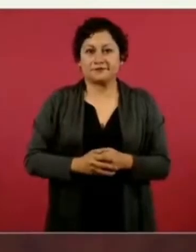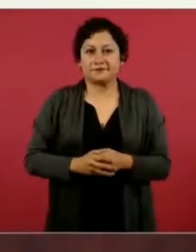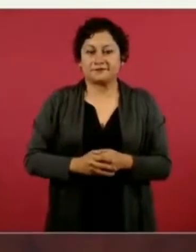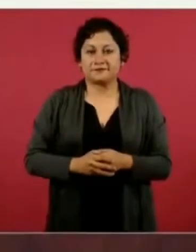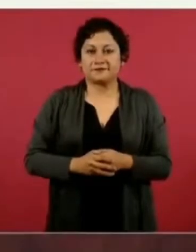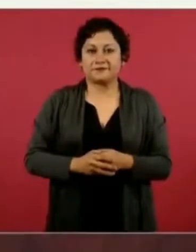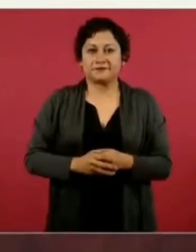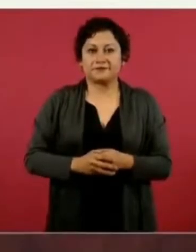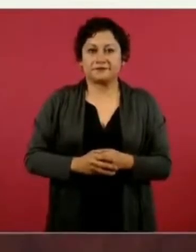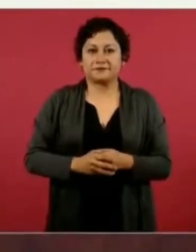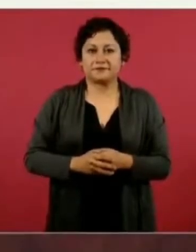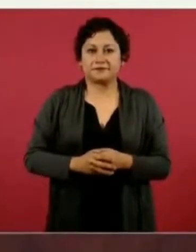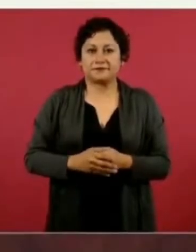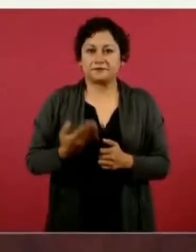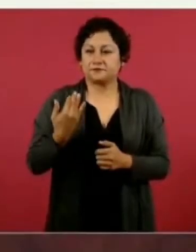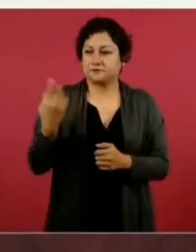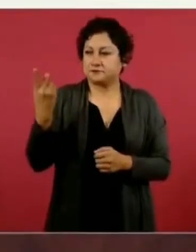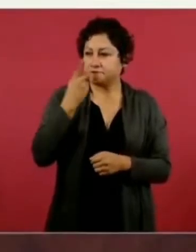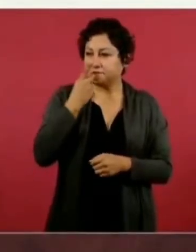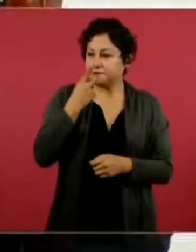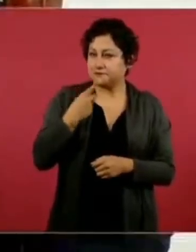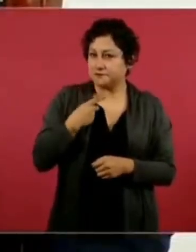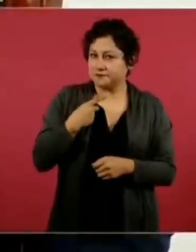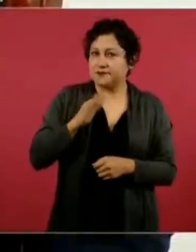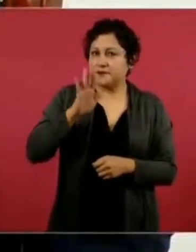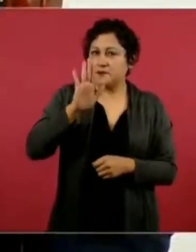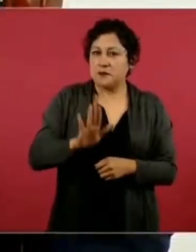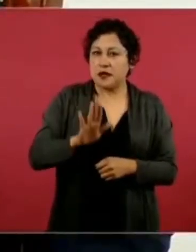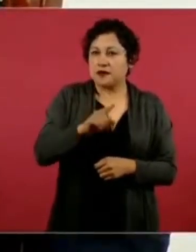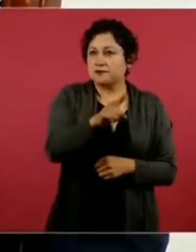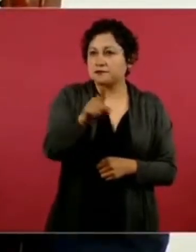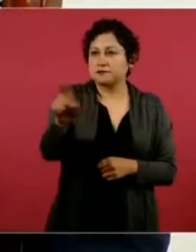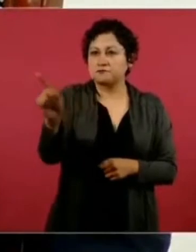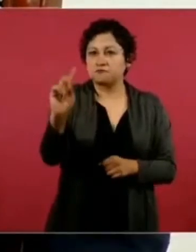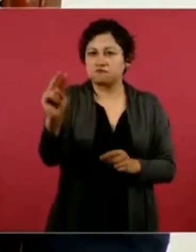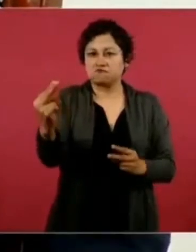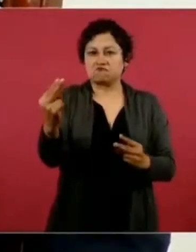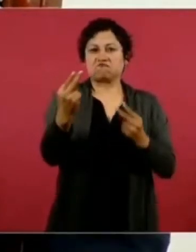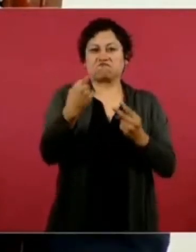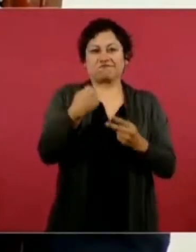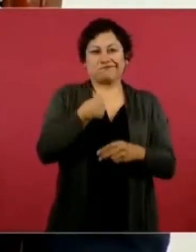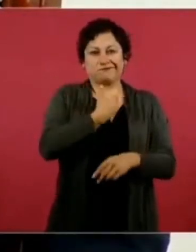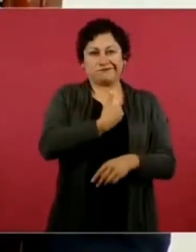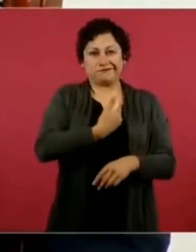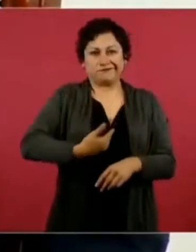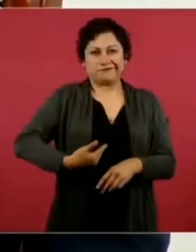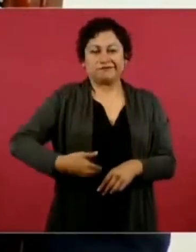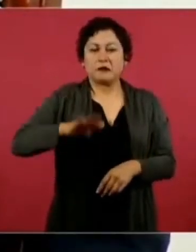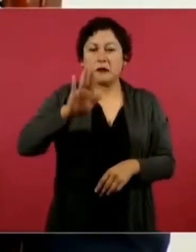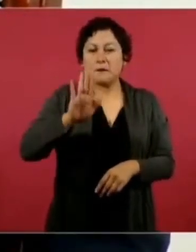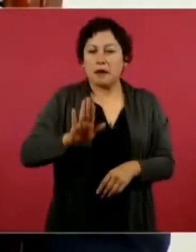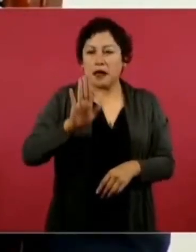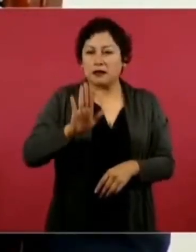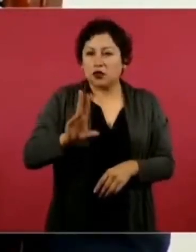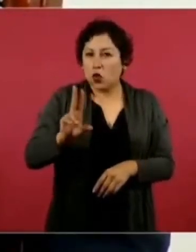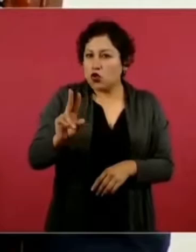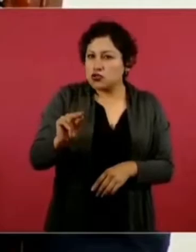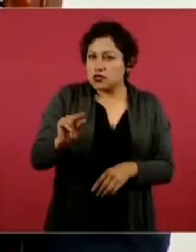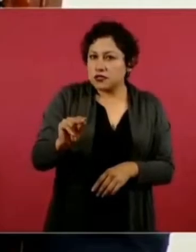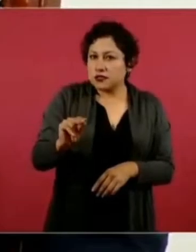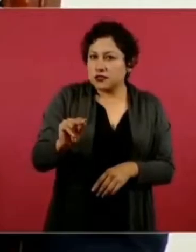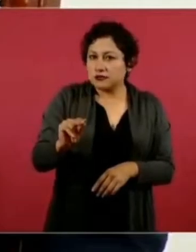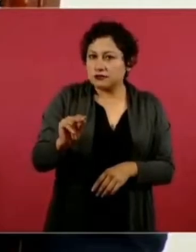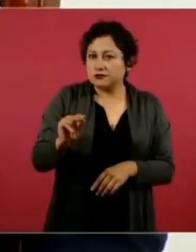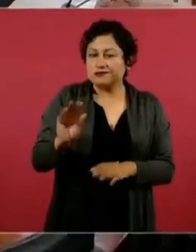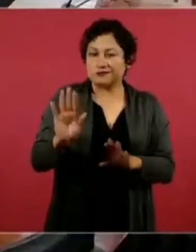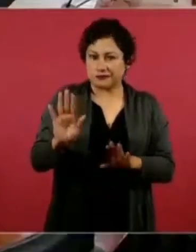como 80. A ver si mañana, el lunes la presentamos,